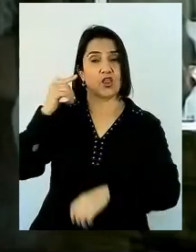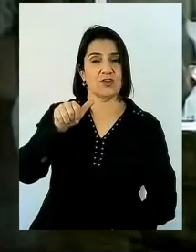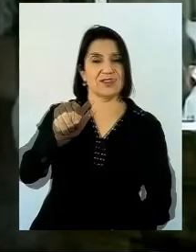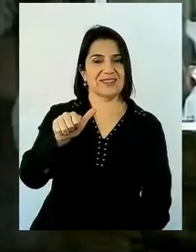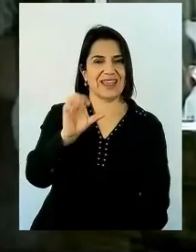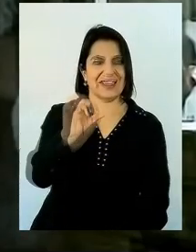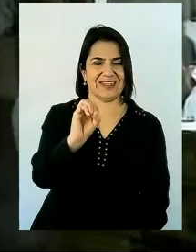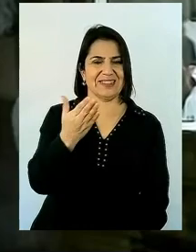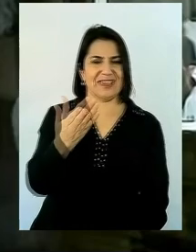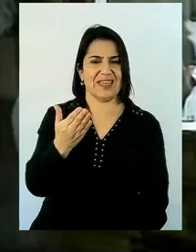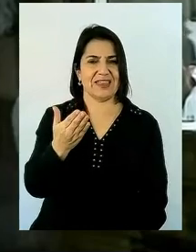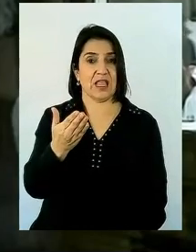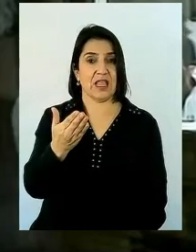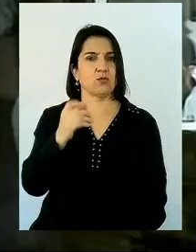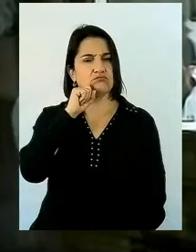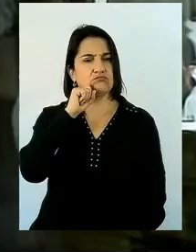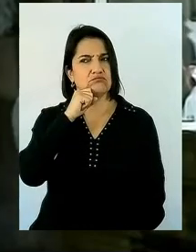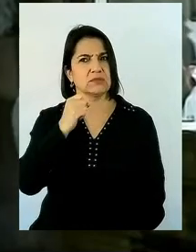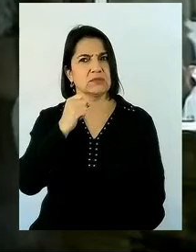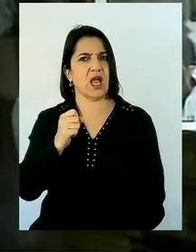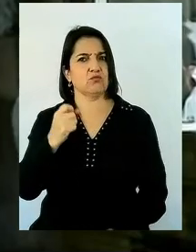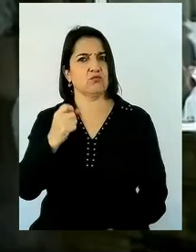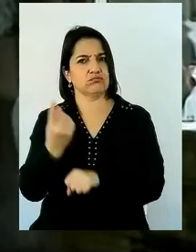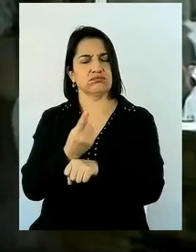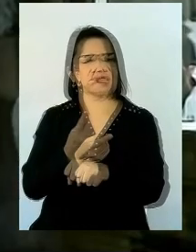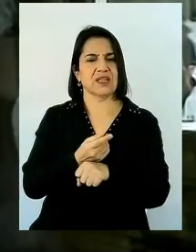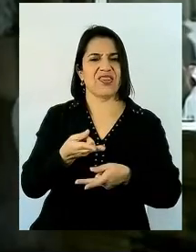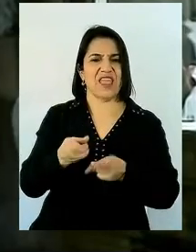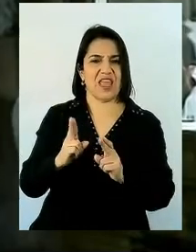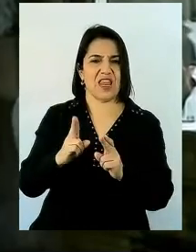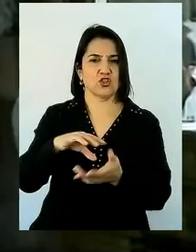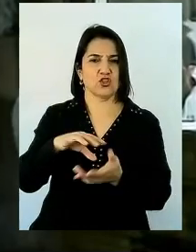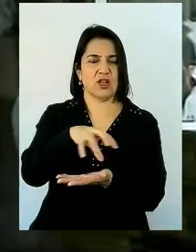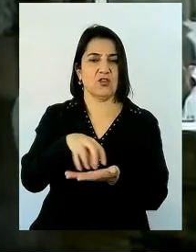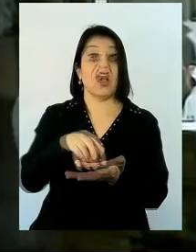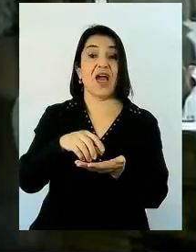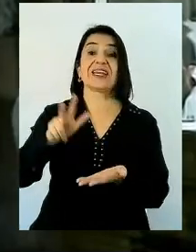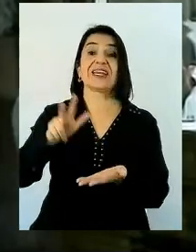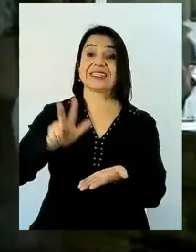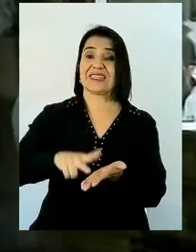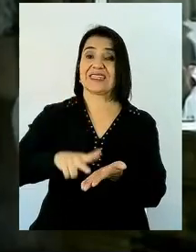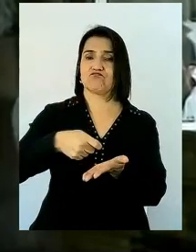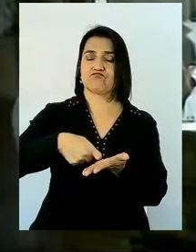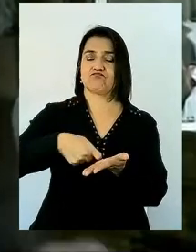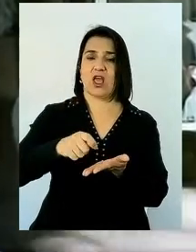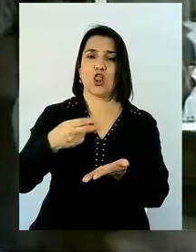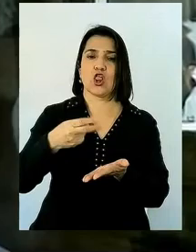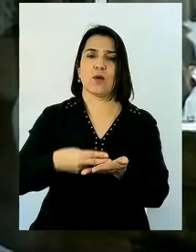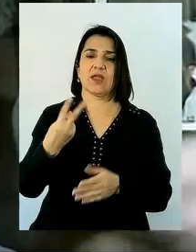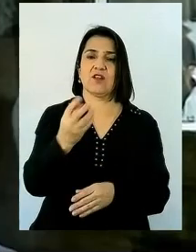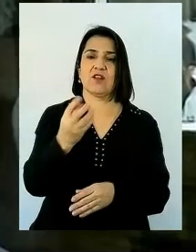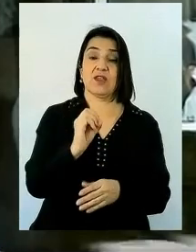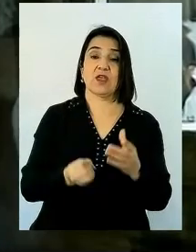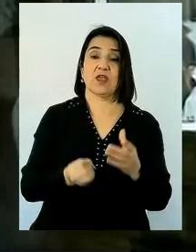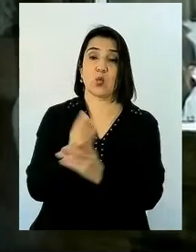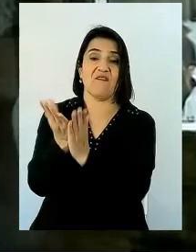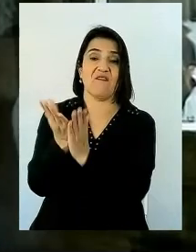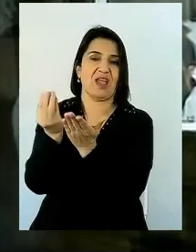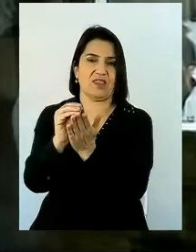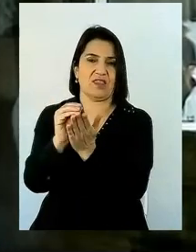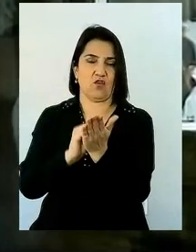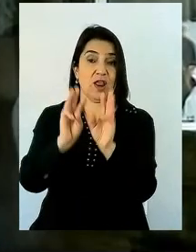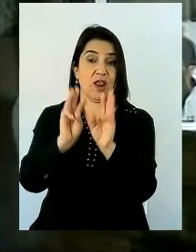y ratificado en el 2020 por la nueva agenda urbana de la ONU, y